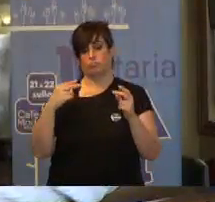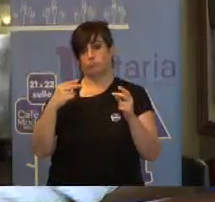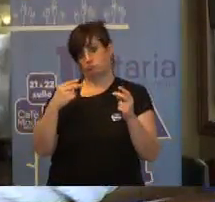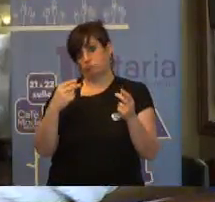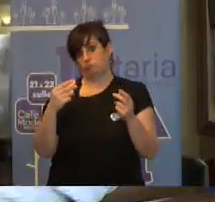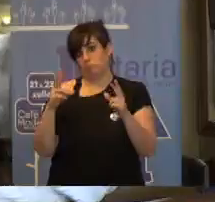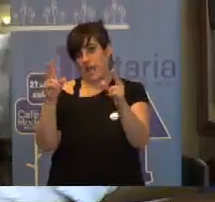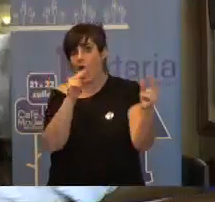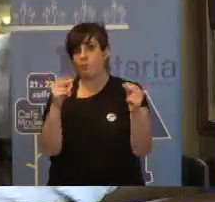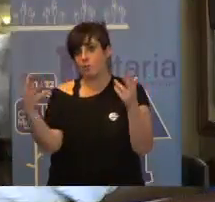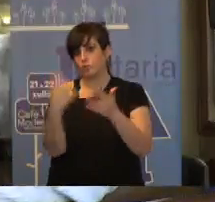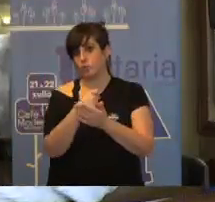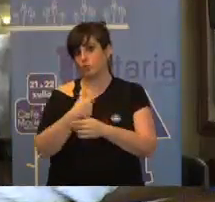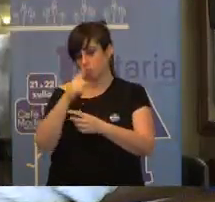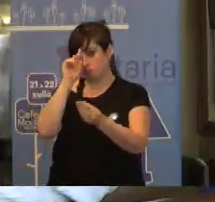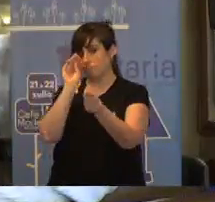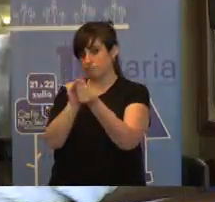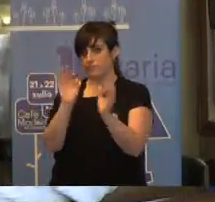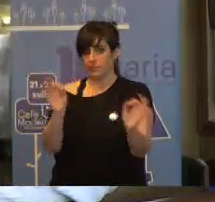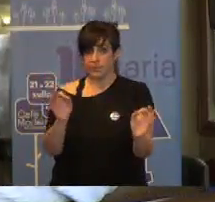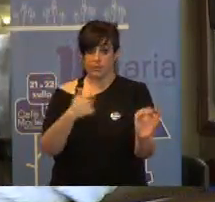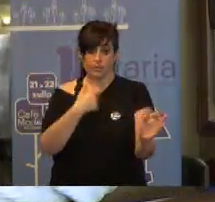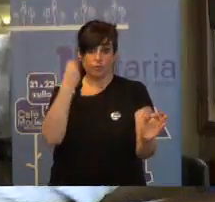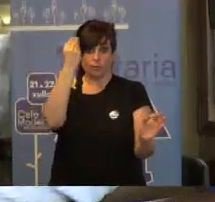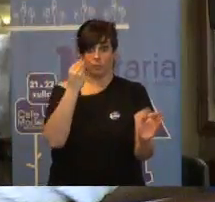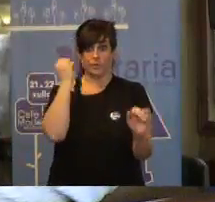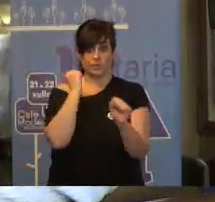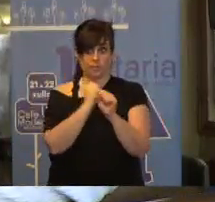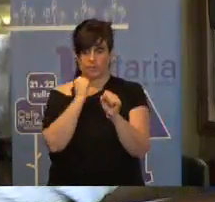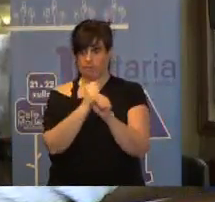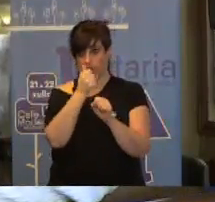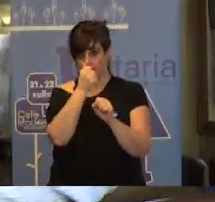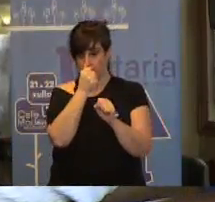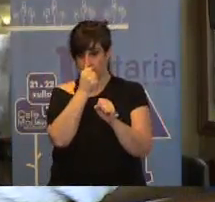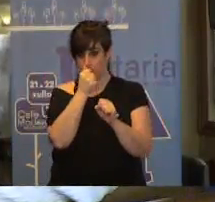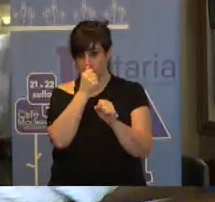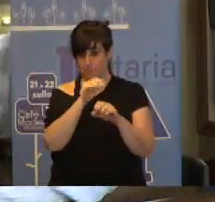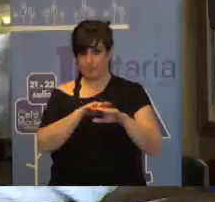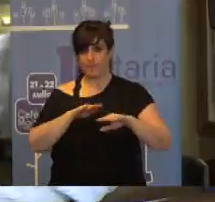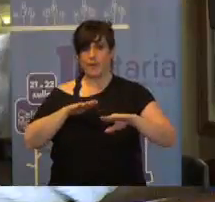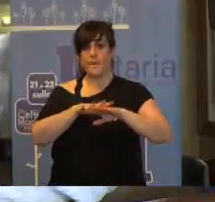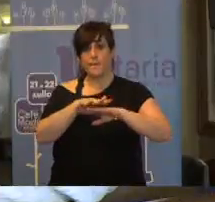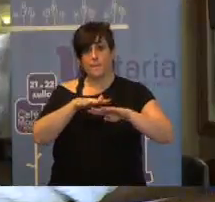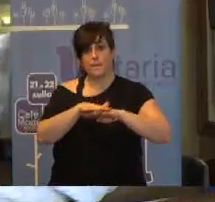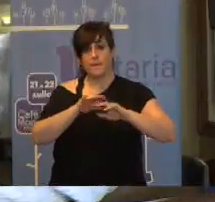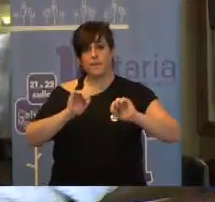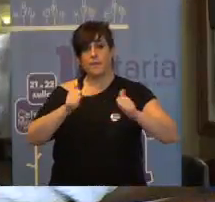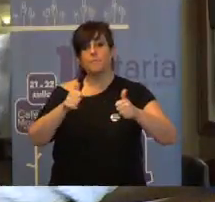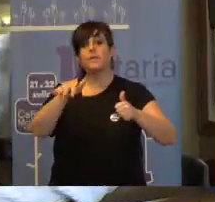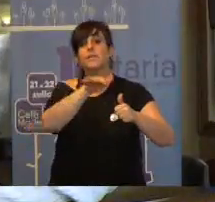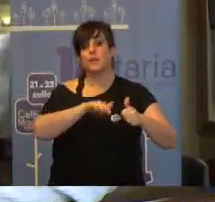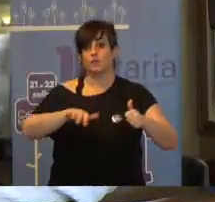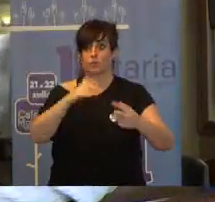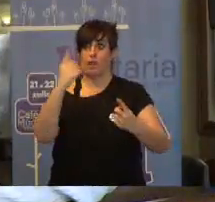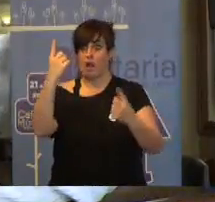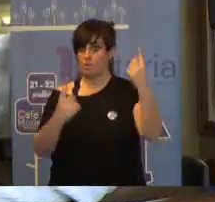creo que eso, que debemos traballar e tecer rede presencialmente en algunhas